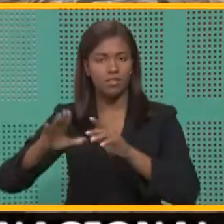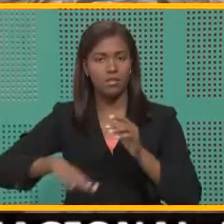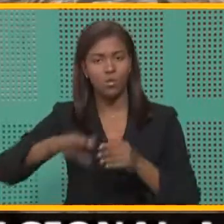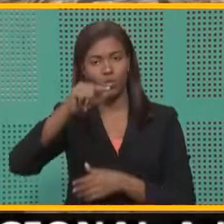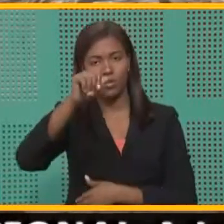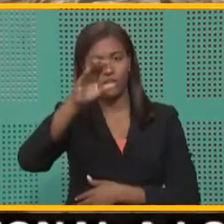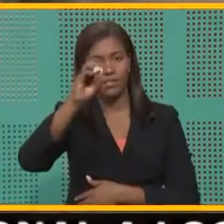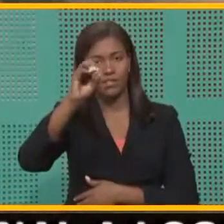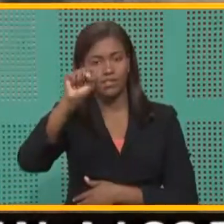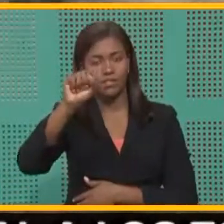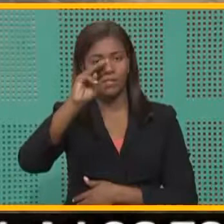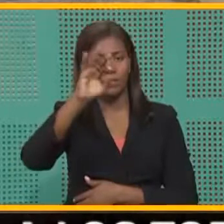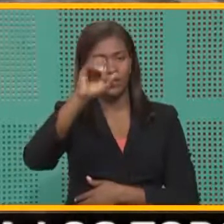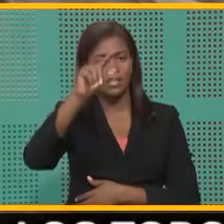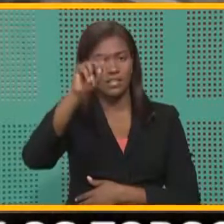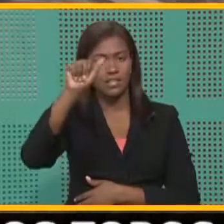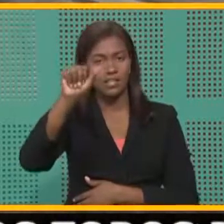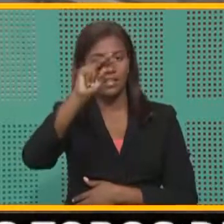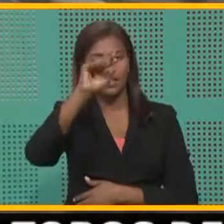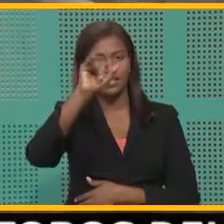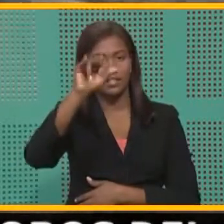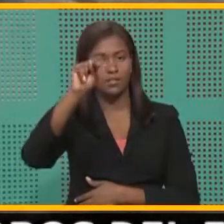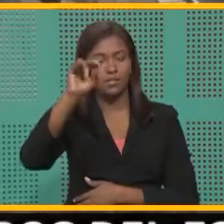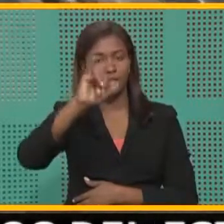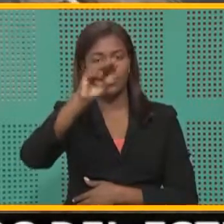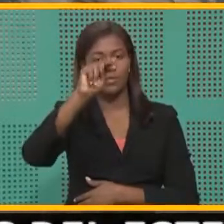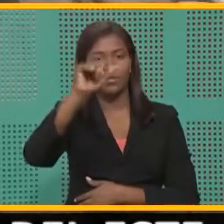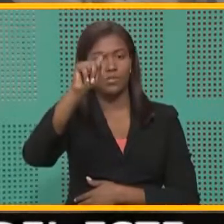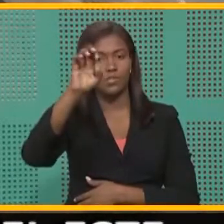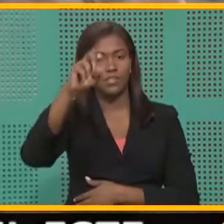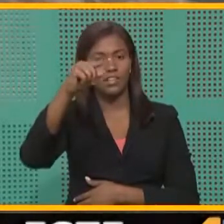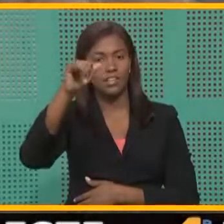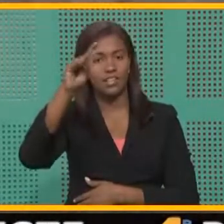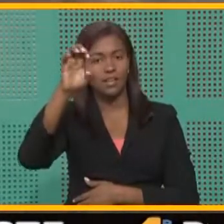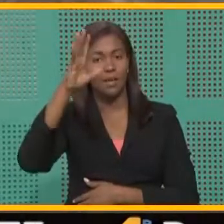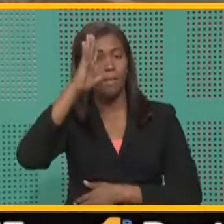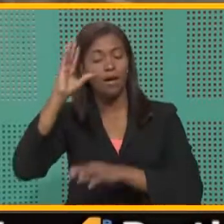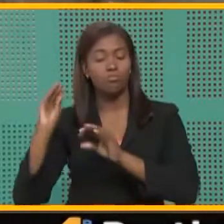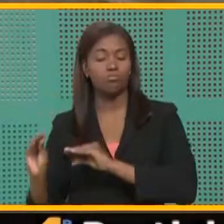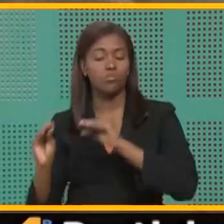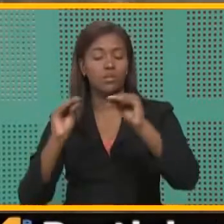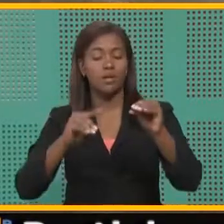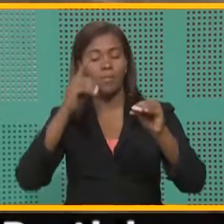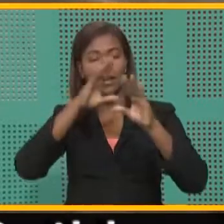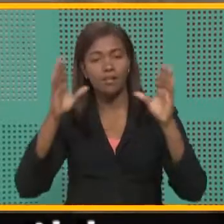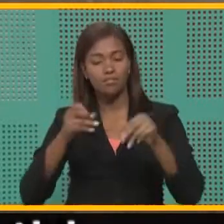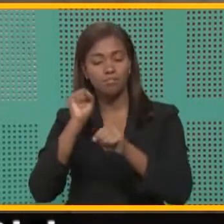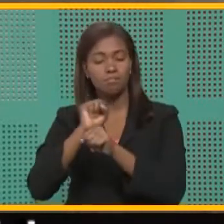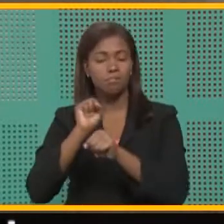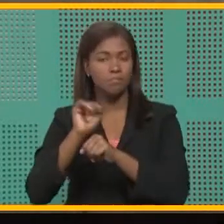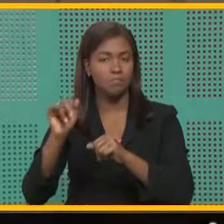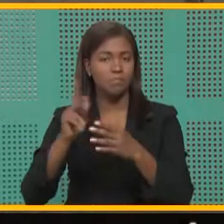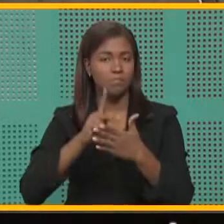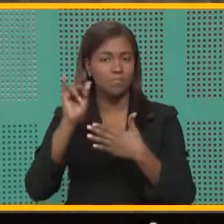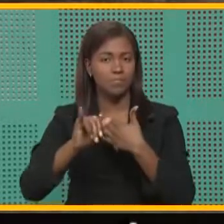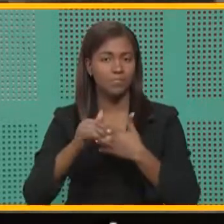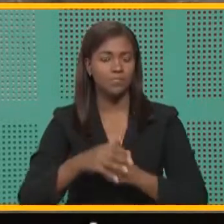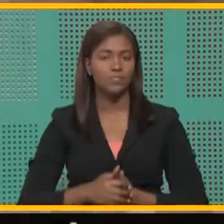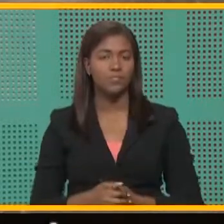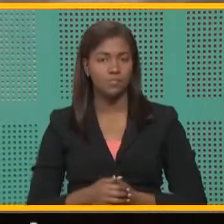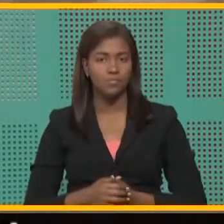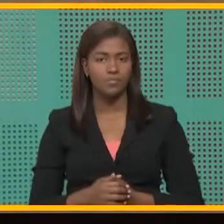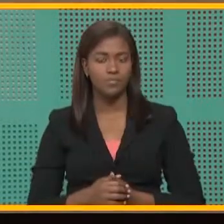Huiros, La Meseta, San Simón y Monte Grande, que serán desalojadas para levantar las obras del proyecto.